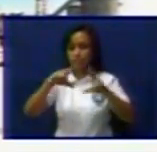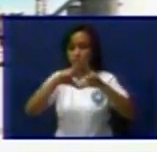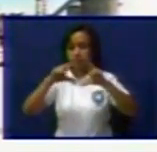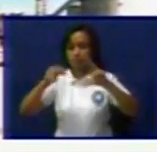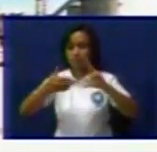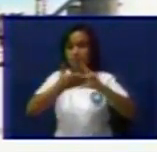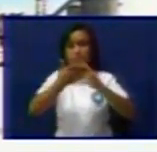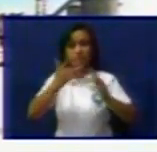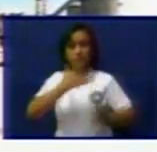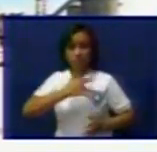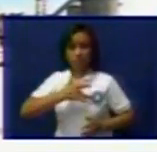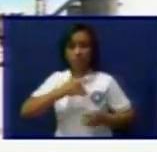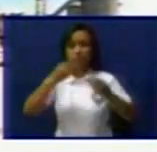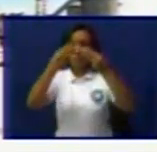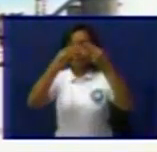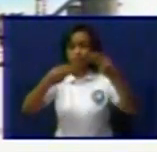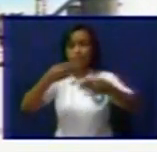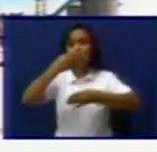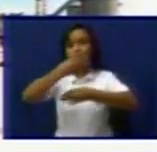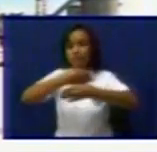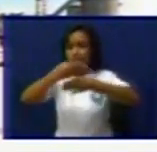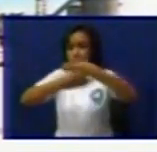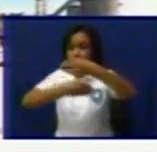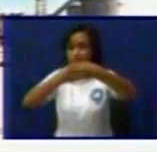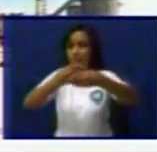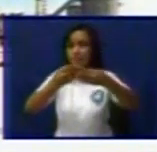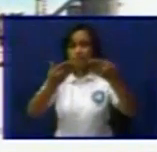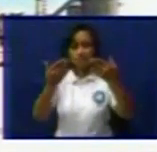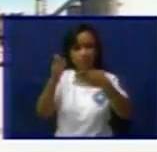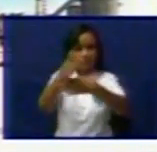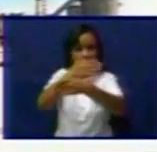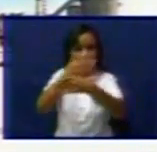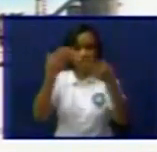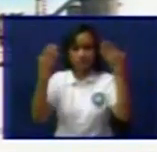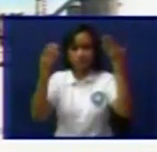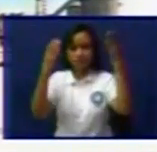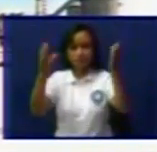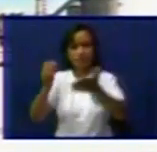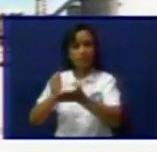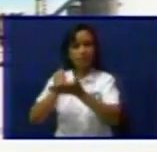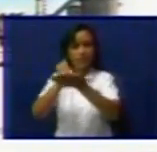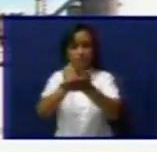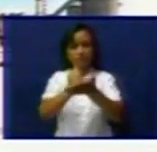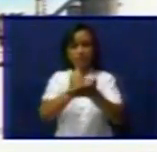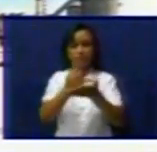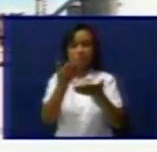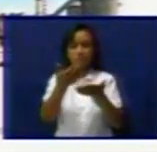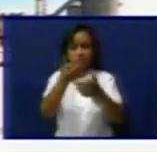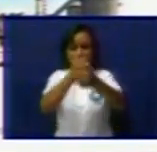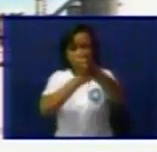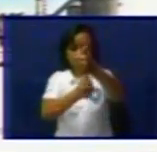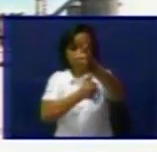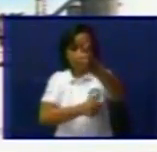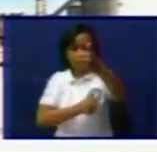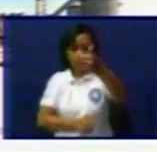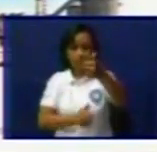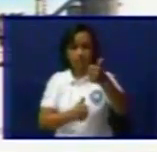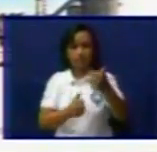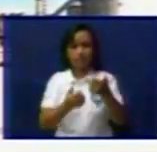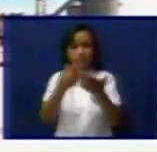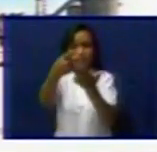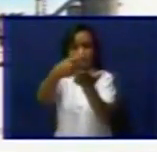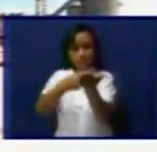suministro de gran cantidad de materias de construcción, equipos y abastecimientos, y los subproyectos